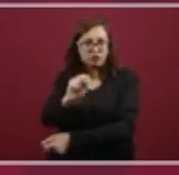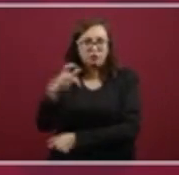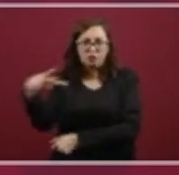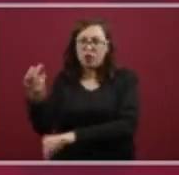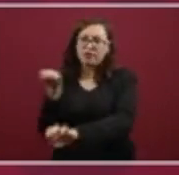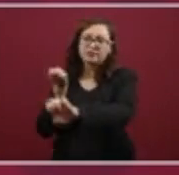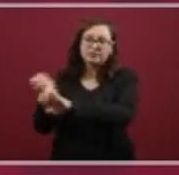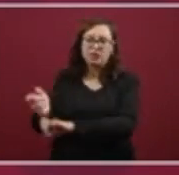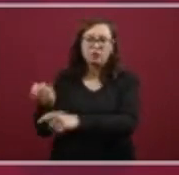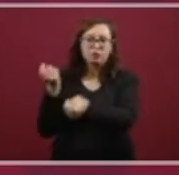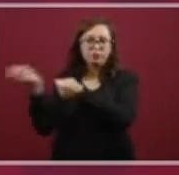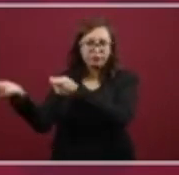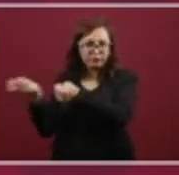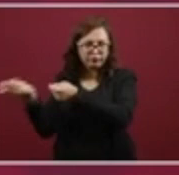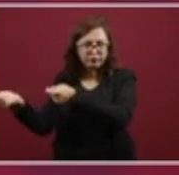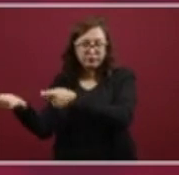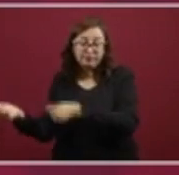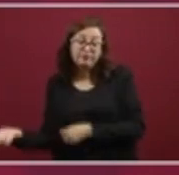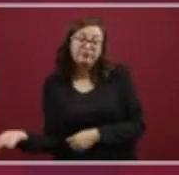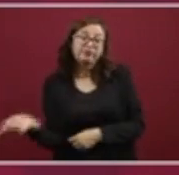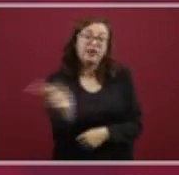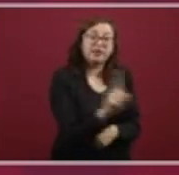y el Seguro Social,